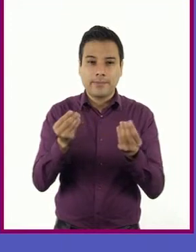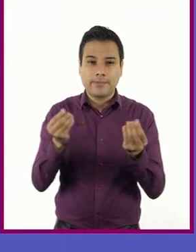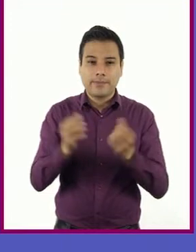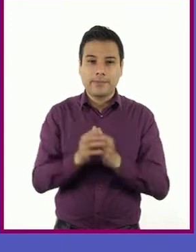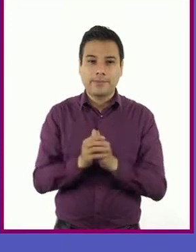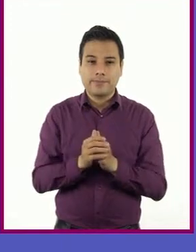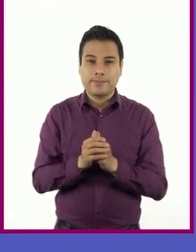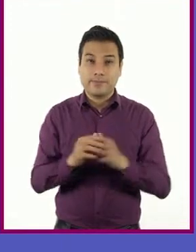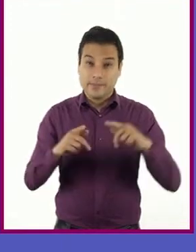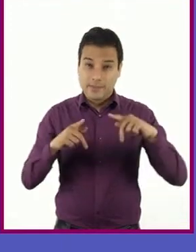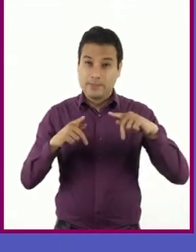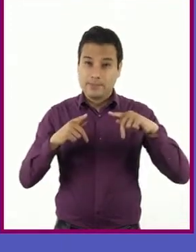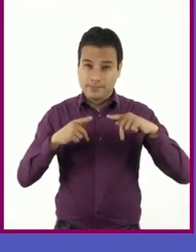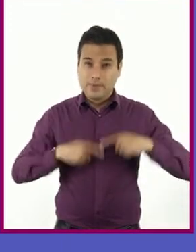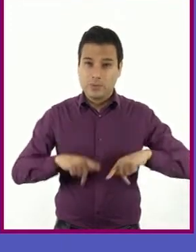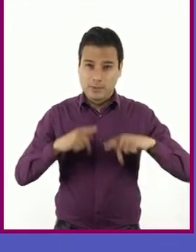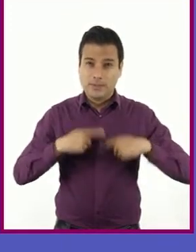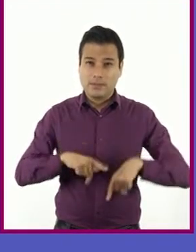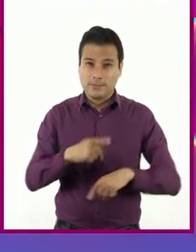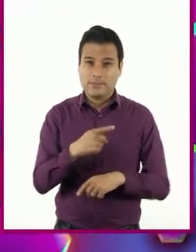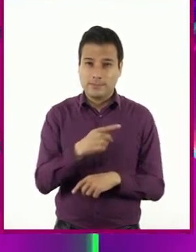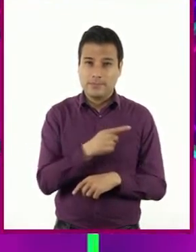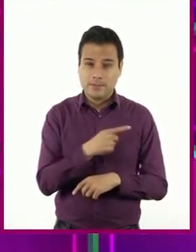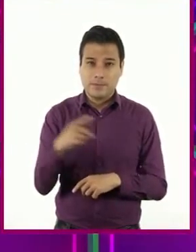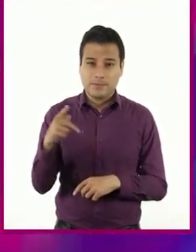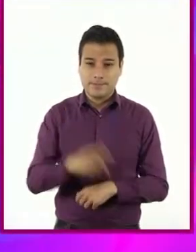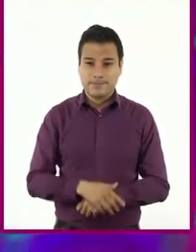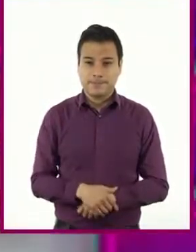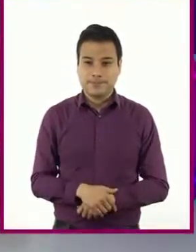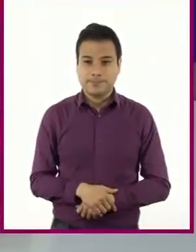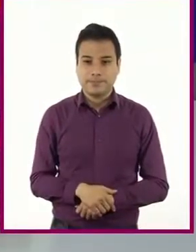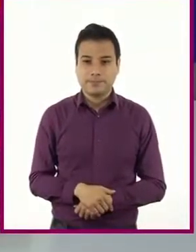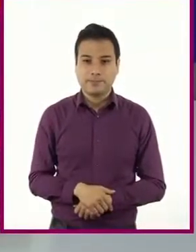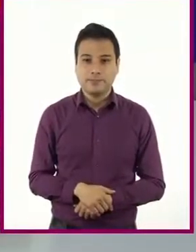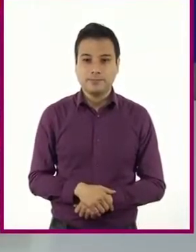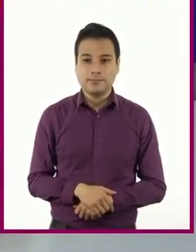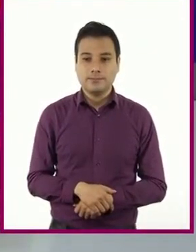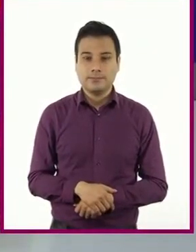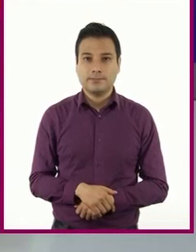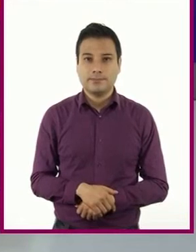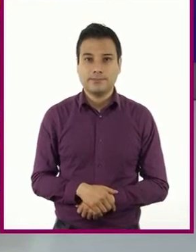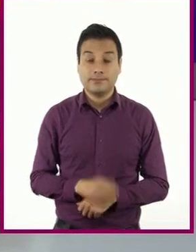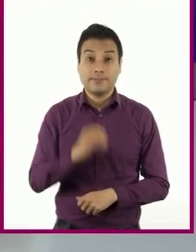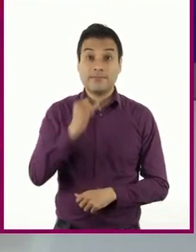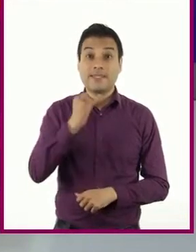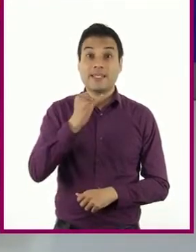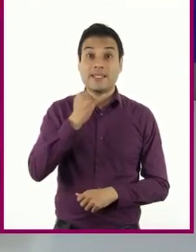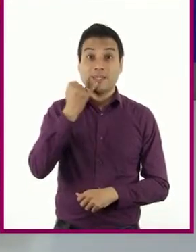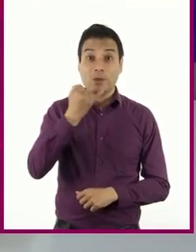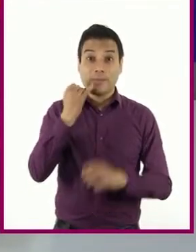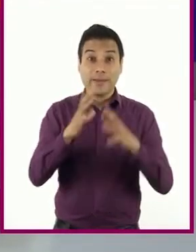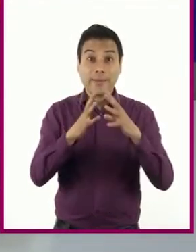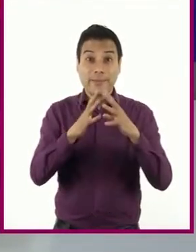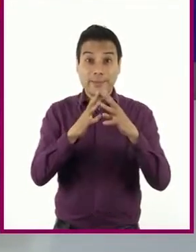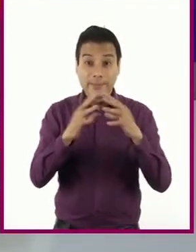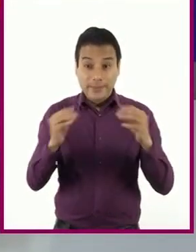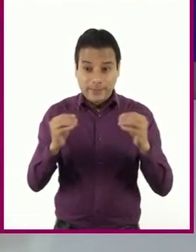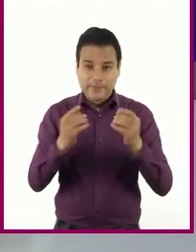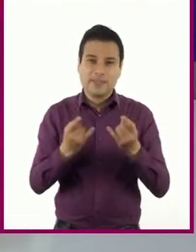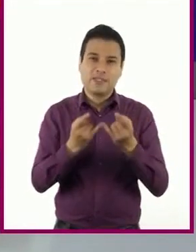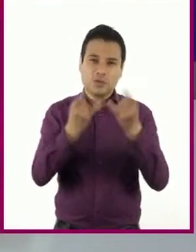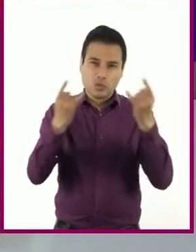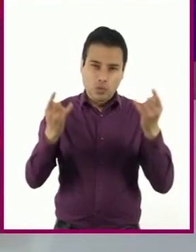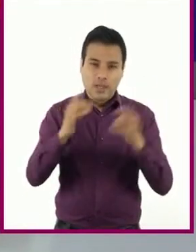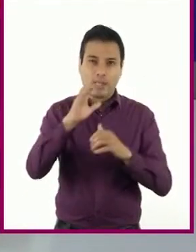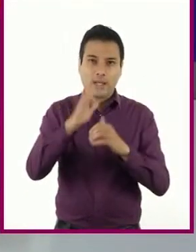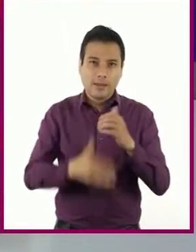humanidad se empobrece. Ay. Cuando muere una lengua se acaba una historia, una cultura,